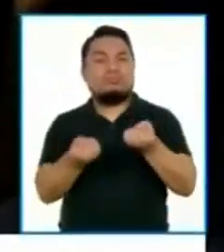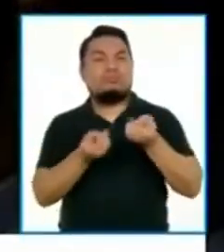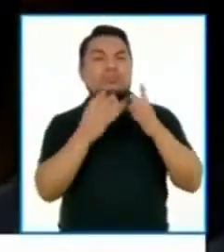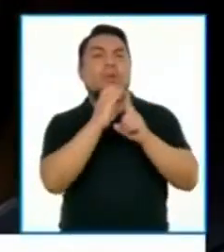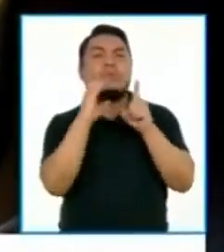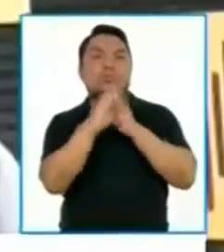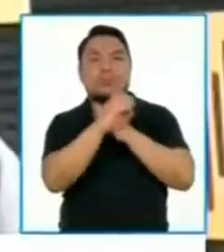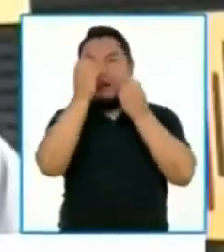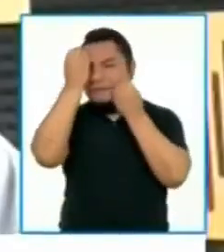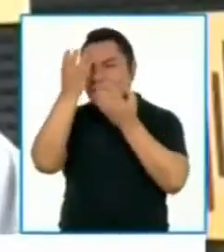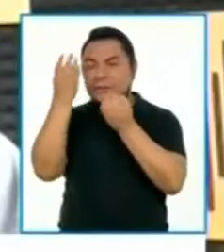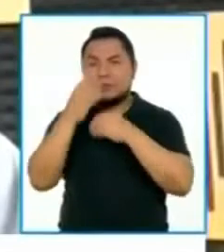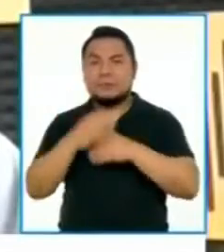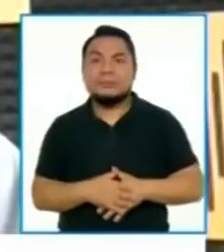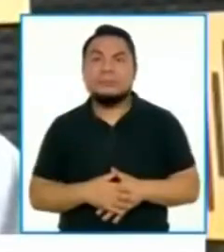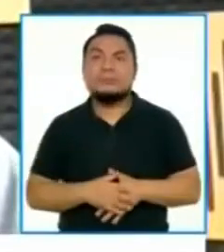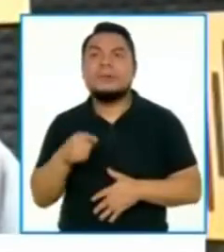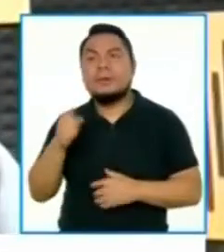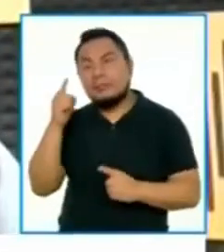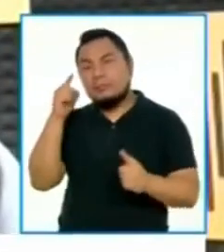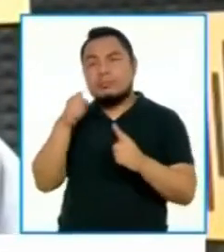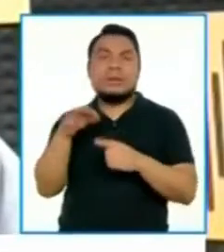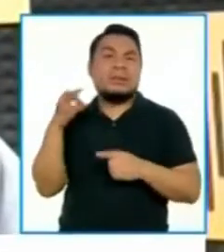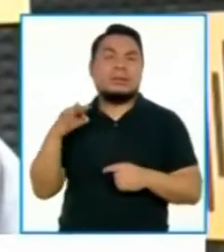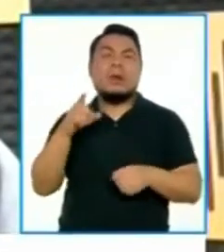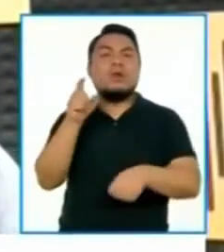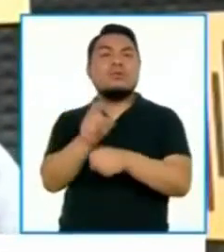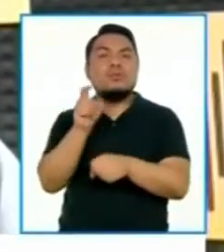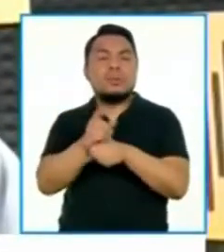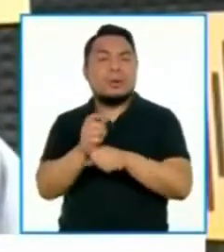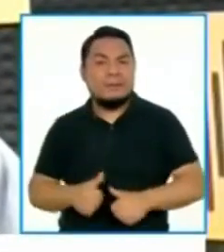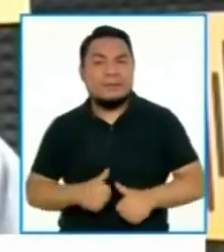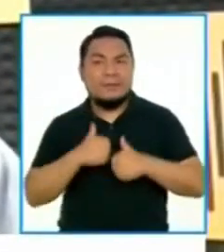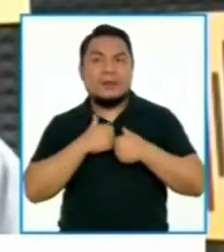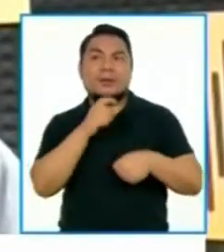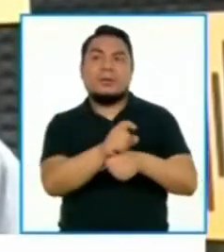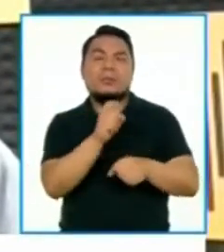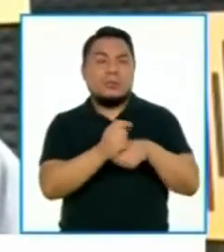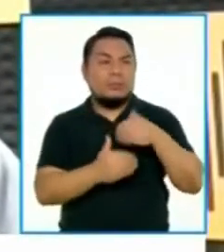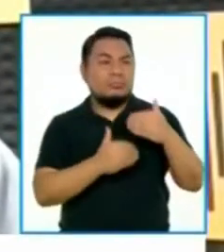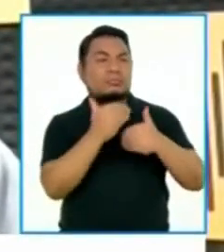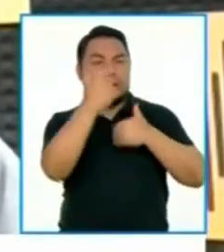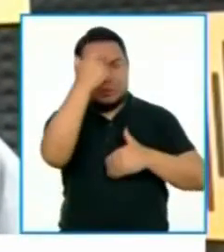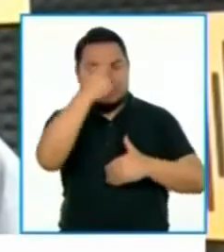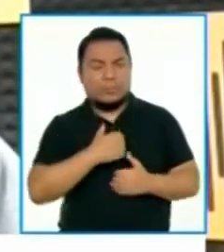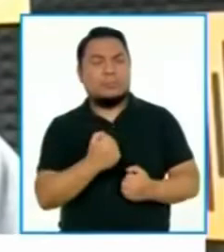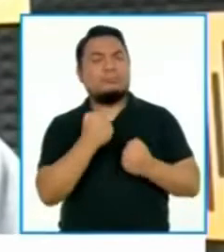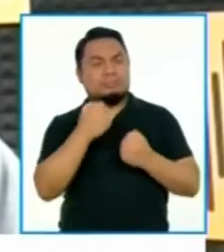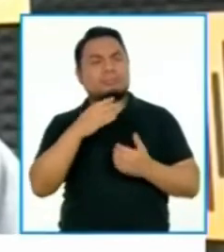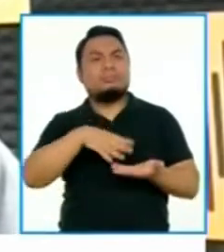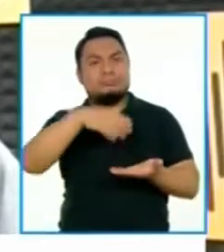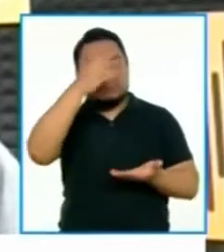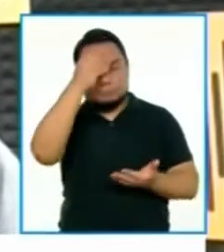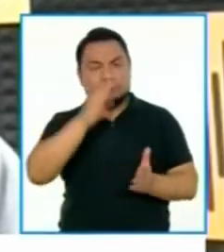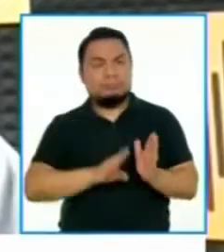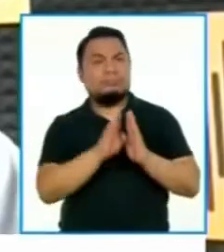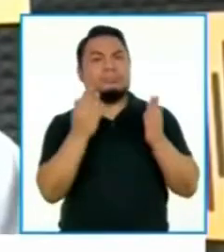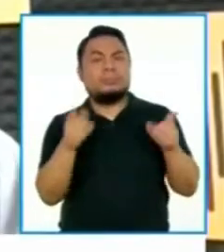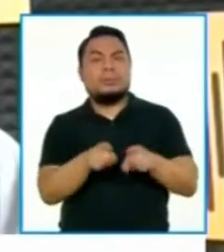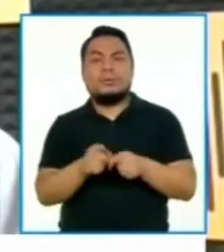la información. Entonces el reto será siempre educar para la vida, educar para construir ciudadanía, educar